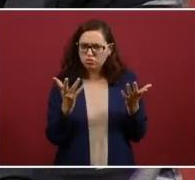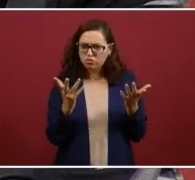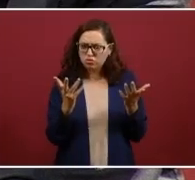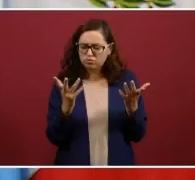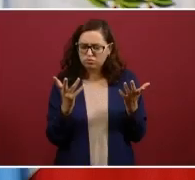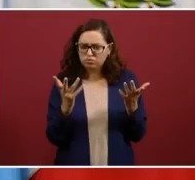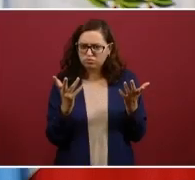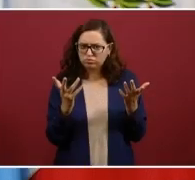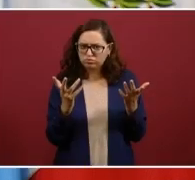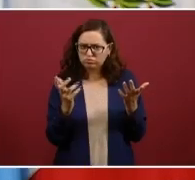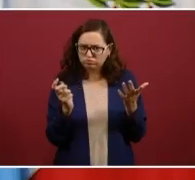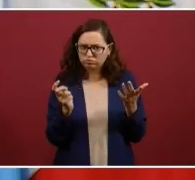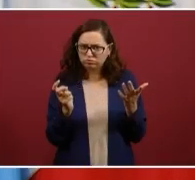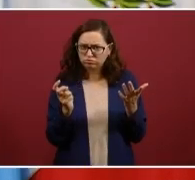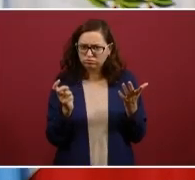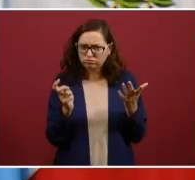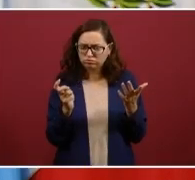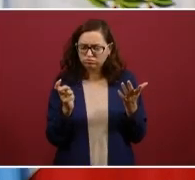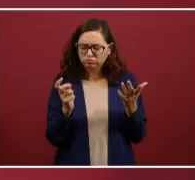a